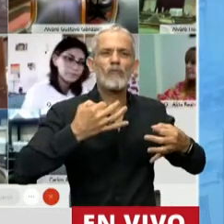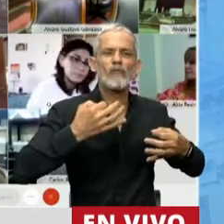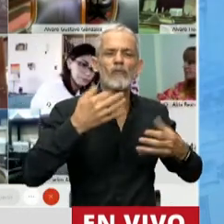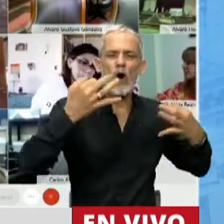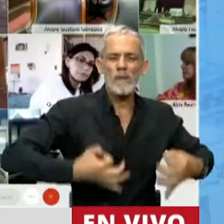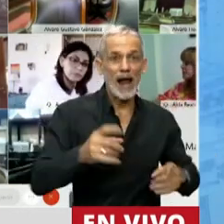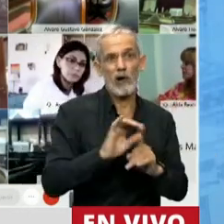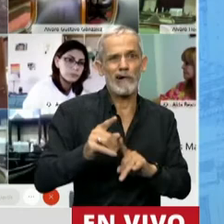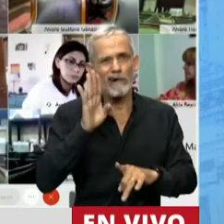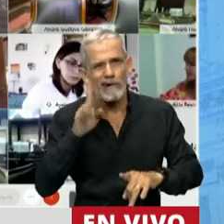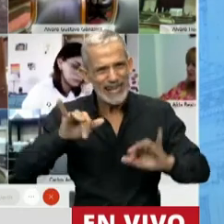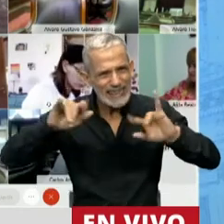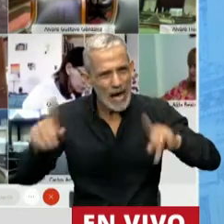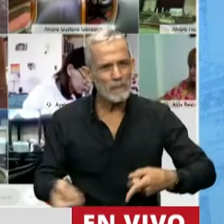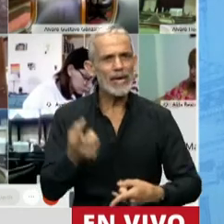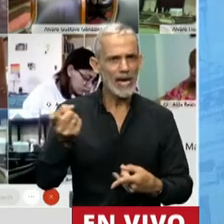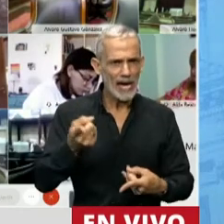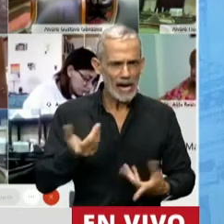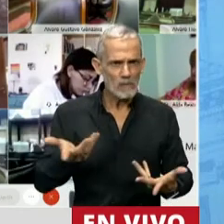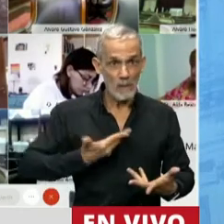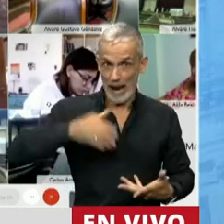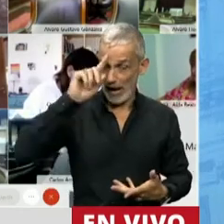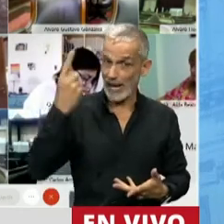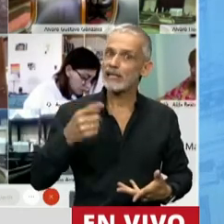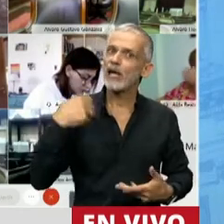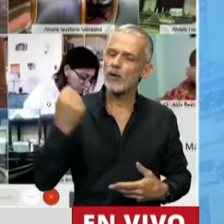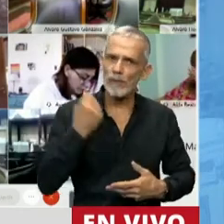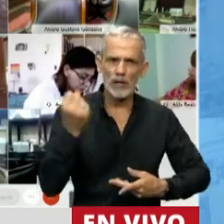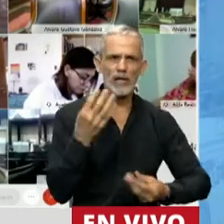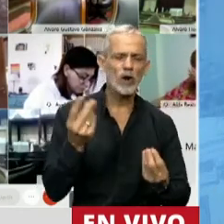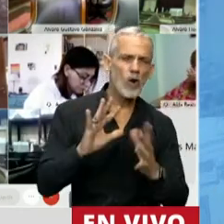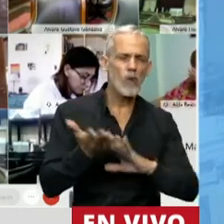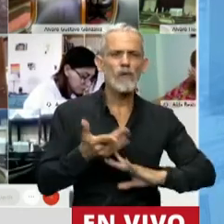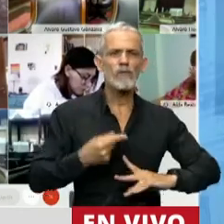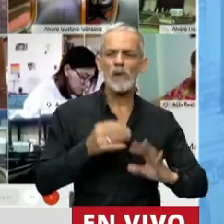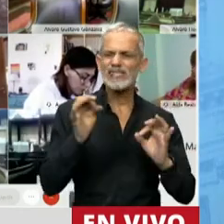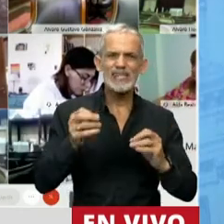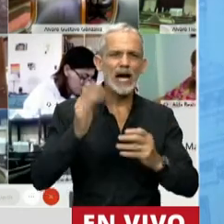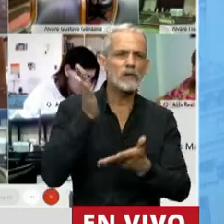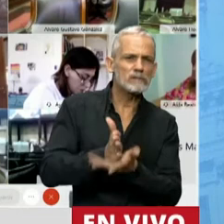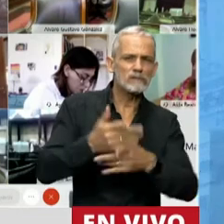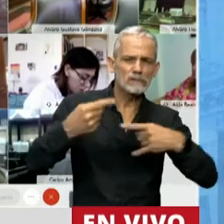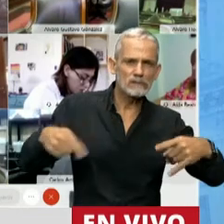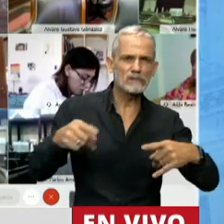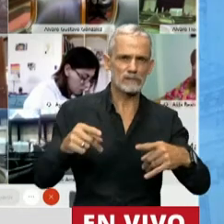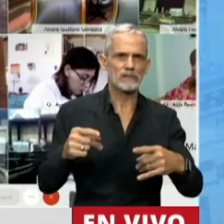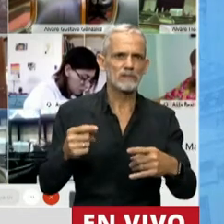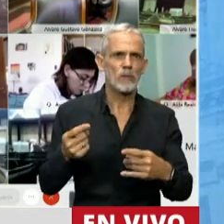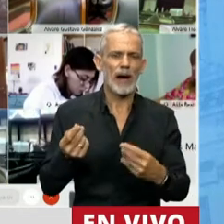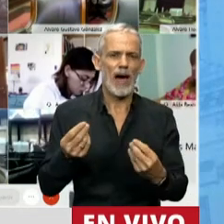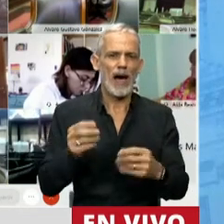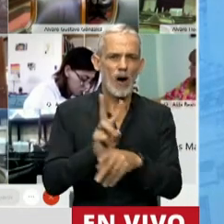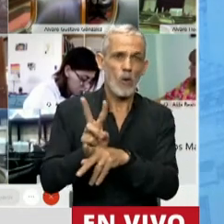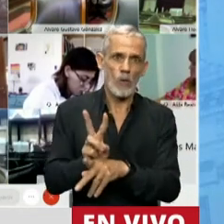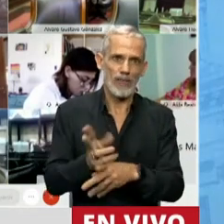empleo informal, un enorme desafío para el Estado para ver cómo allí llega con medidas precautorias efectivas.